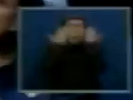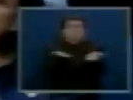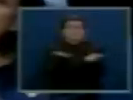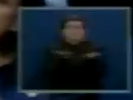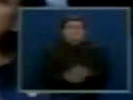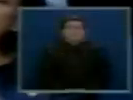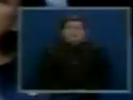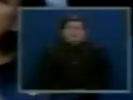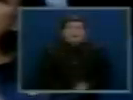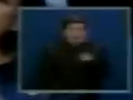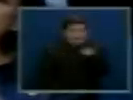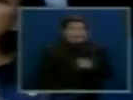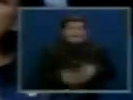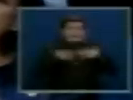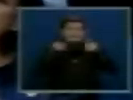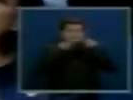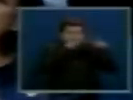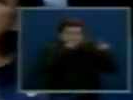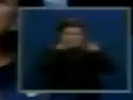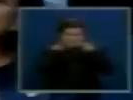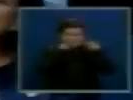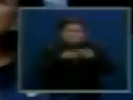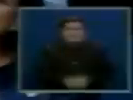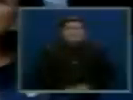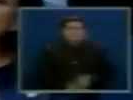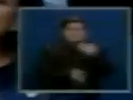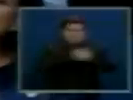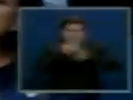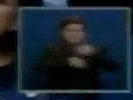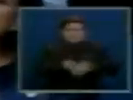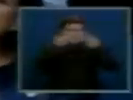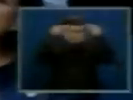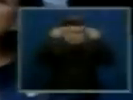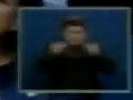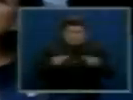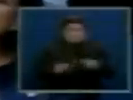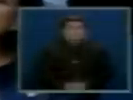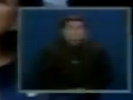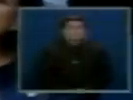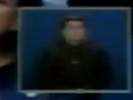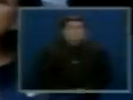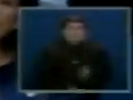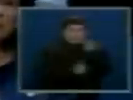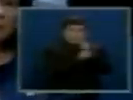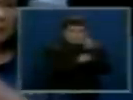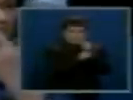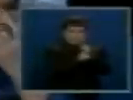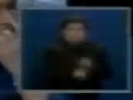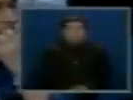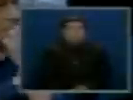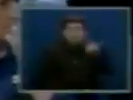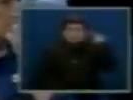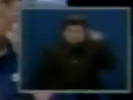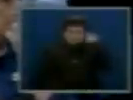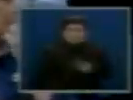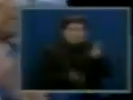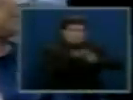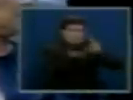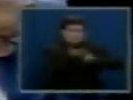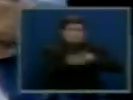sana vigilancia del erario público. Los contratos que el Estado y sus instituciones realicen con proveedores de bienes y